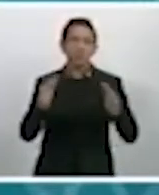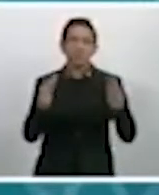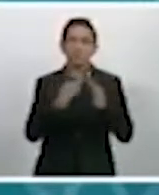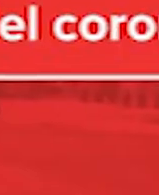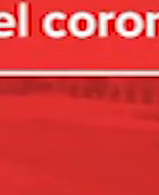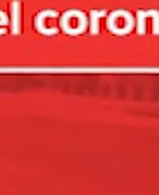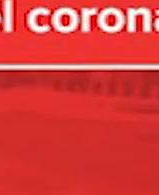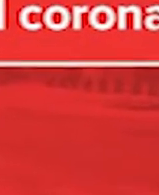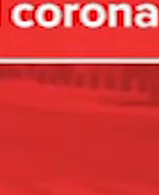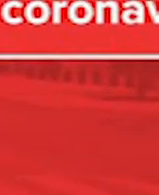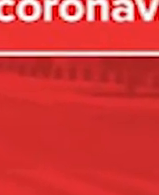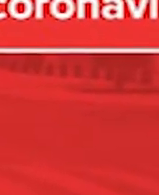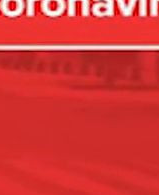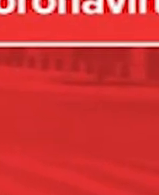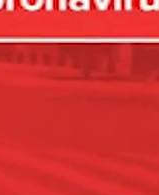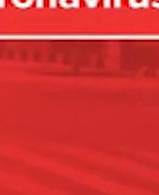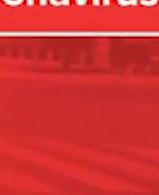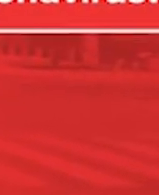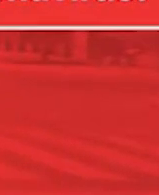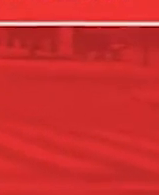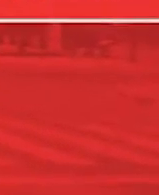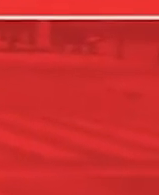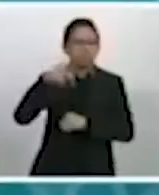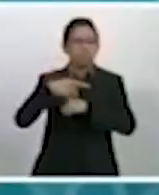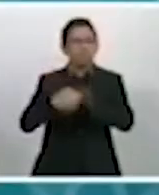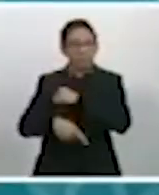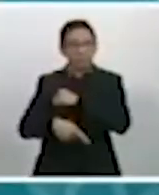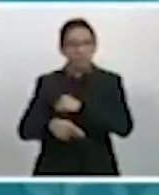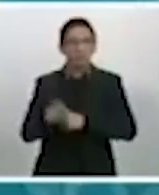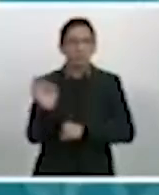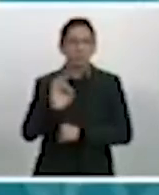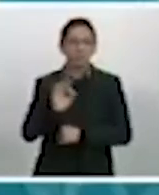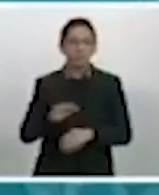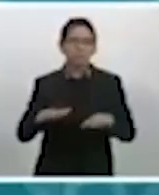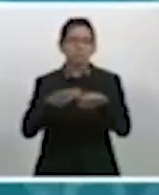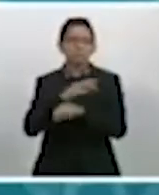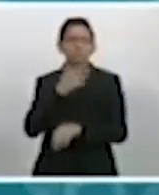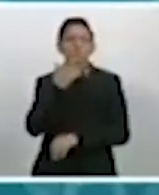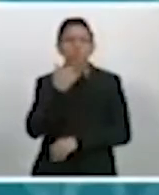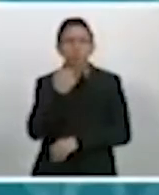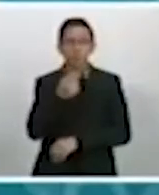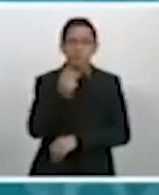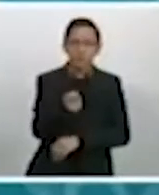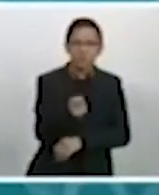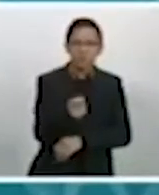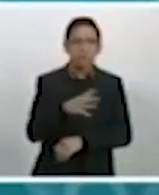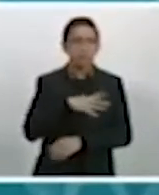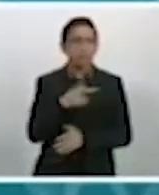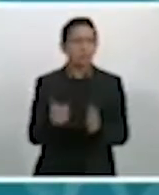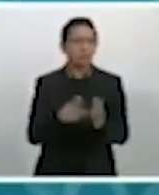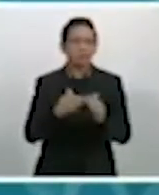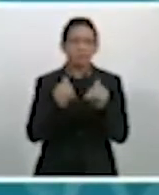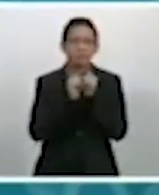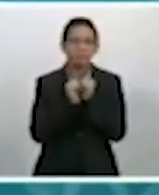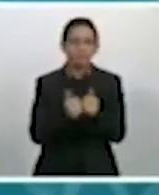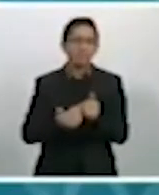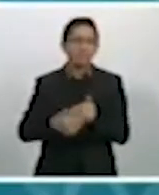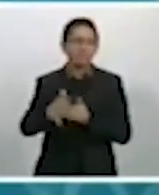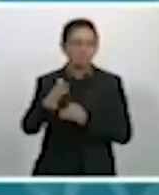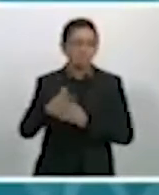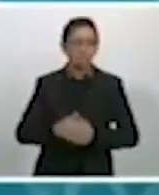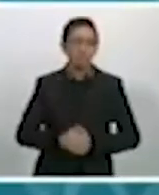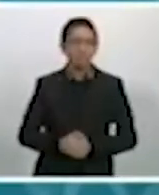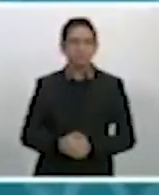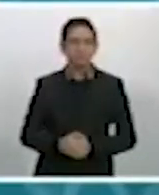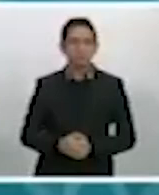alerta y regresaremos al semáforo rojo, es decir, al confinamiento.